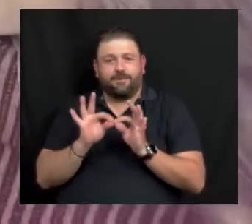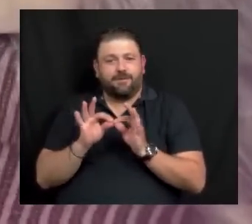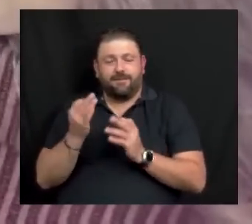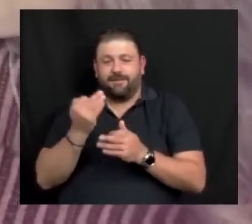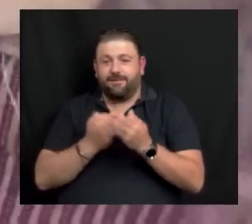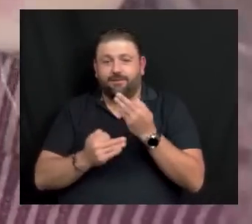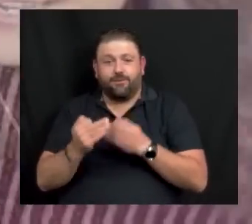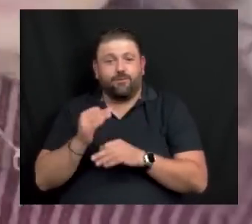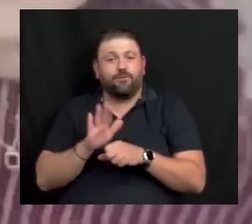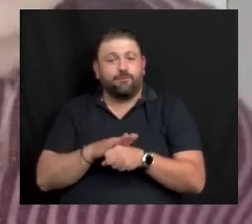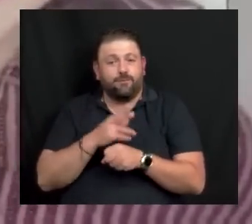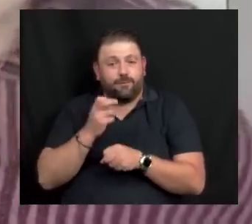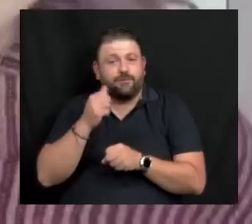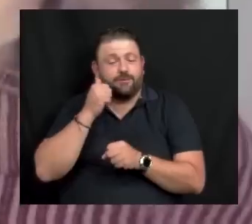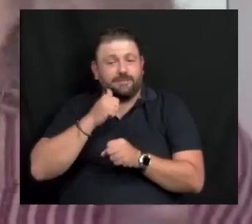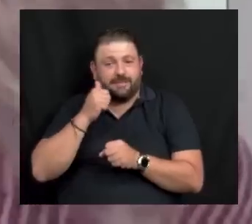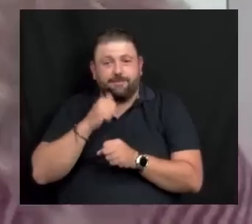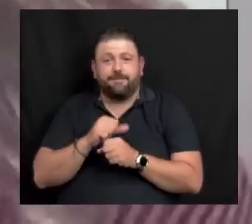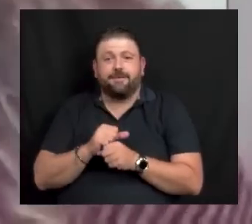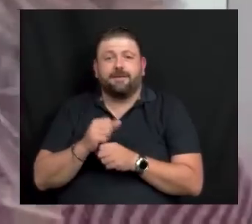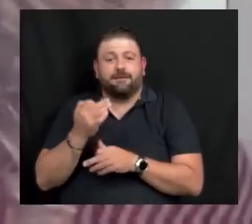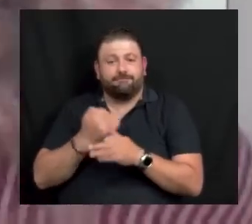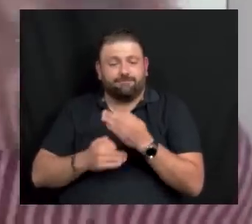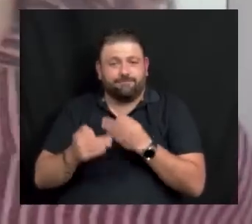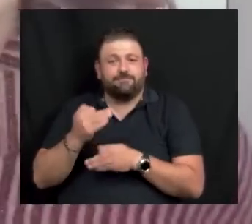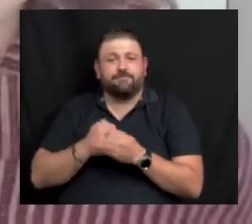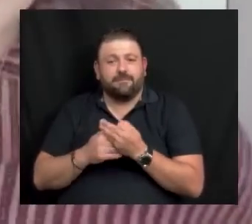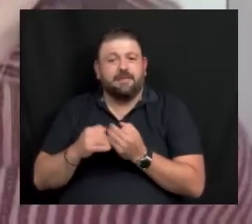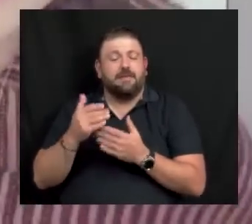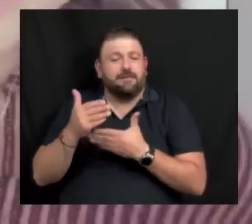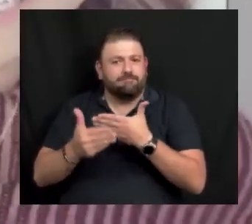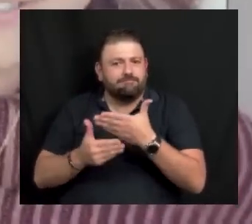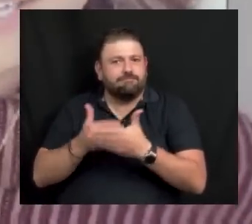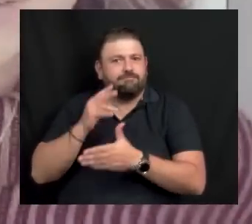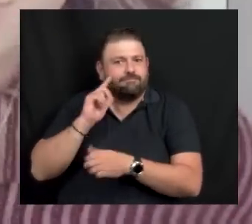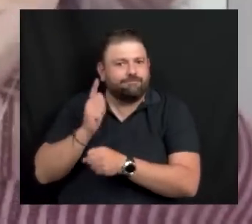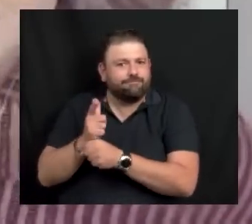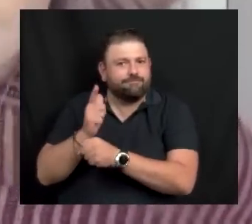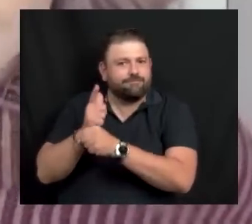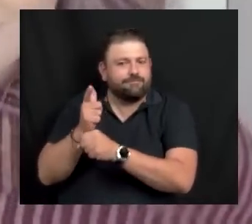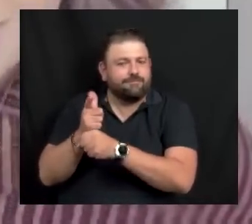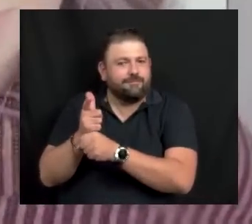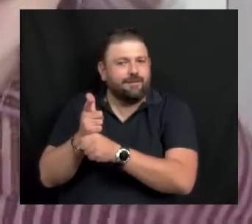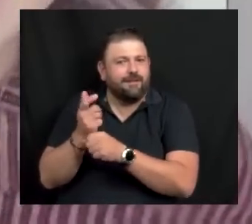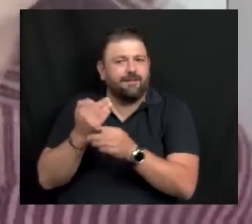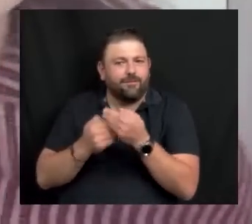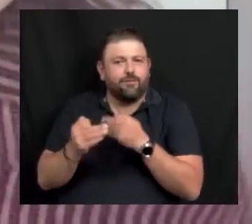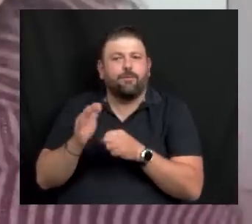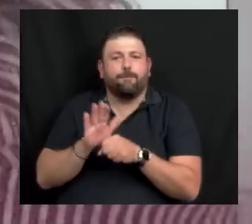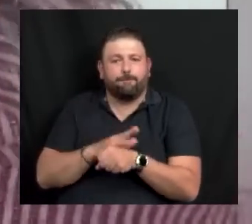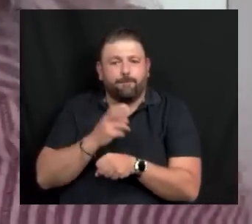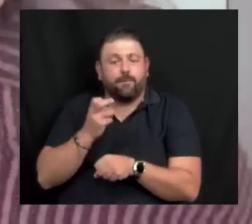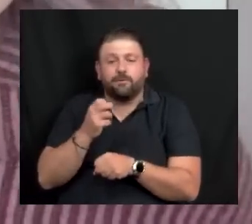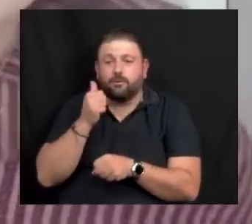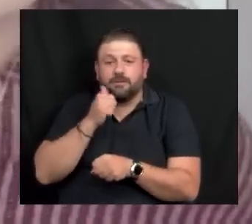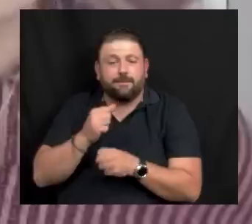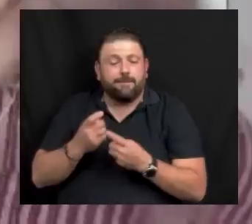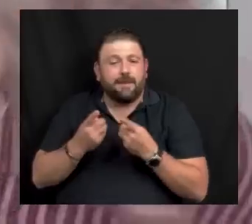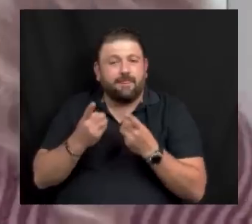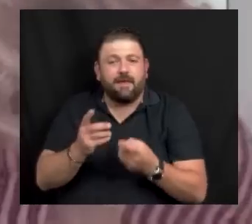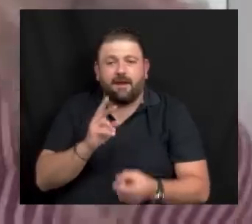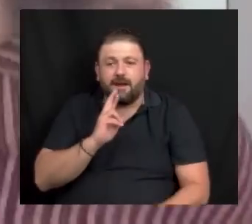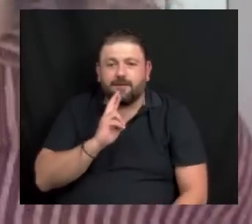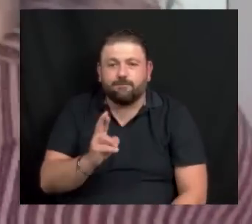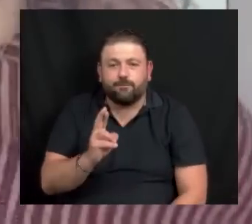puntos. A menos que vamos a generar una calificación de algo, sino que hablamos de resultados. Y en